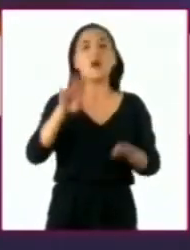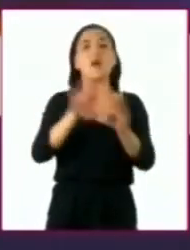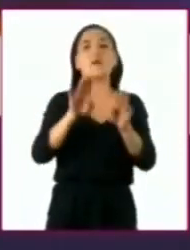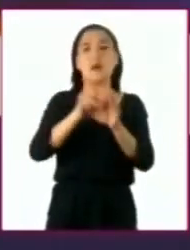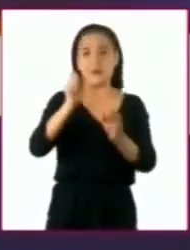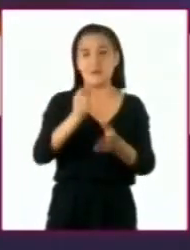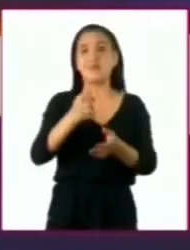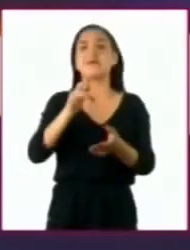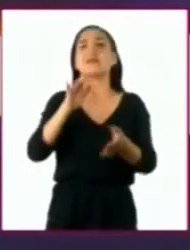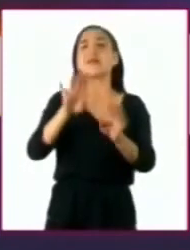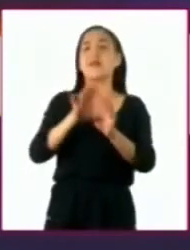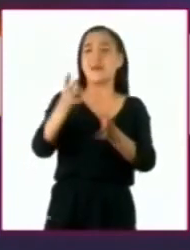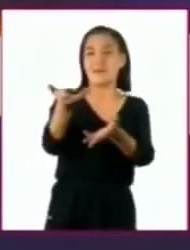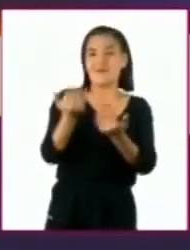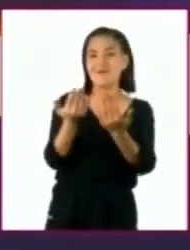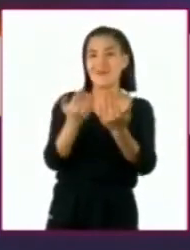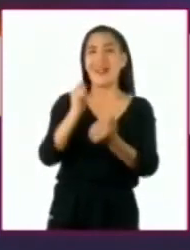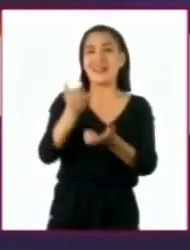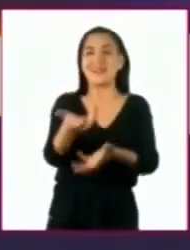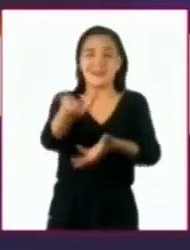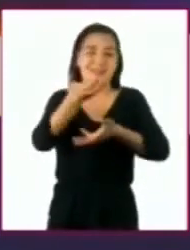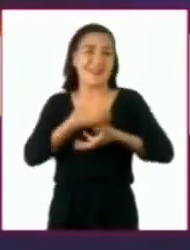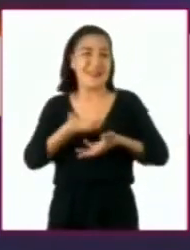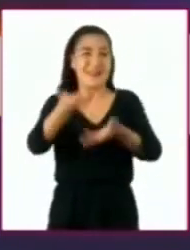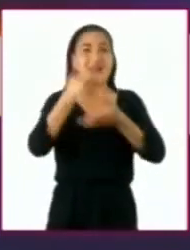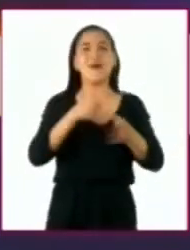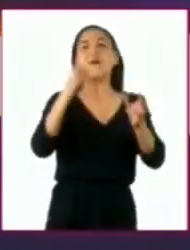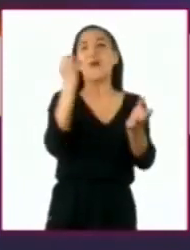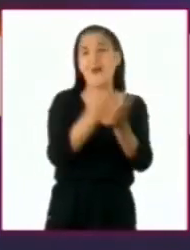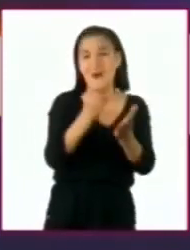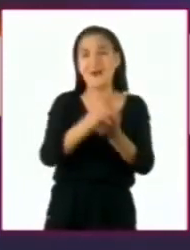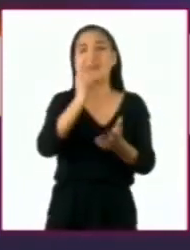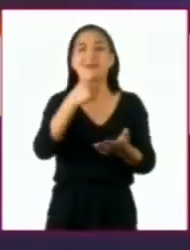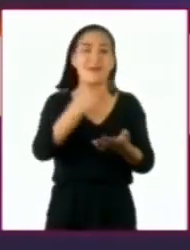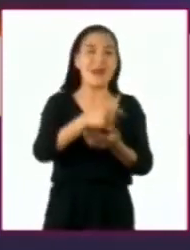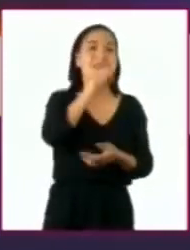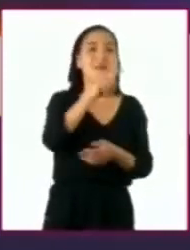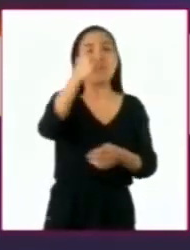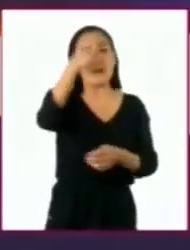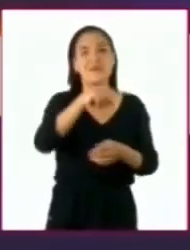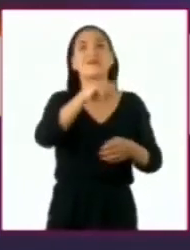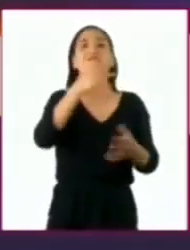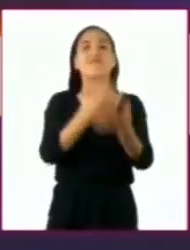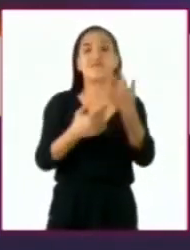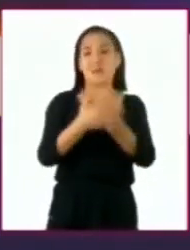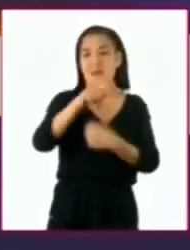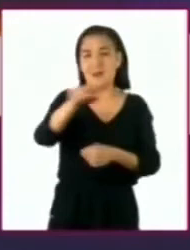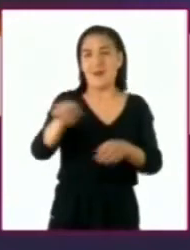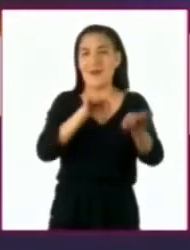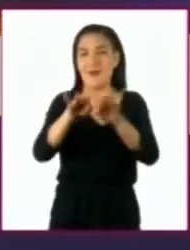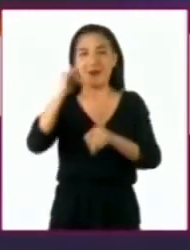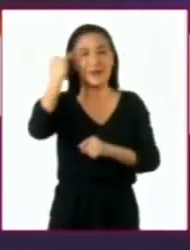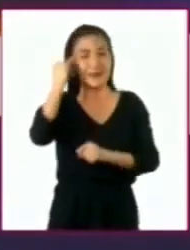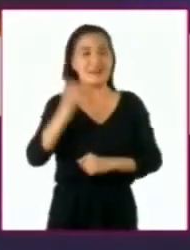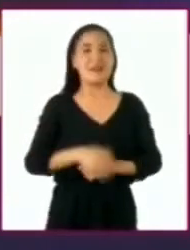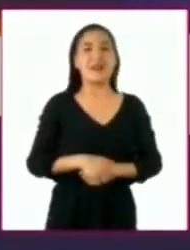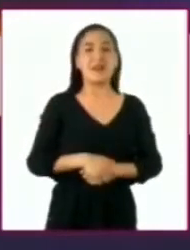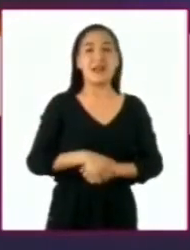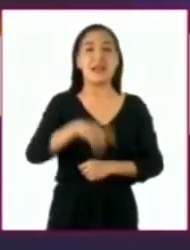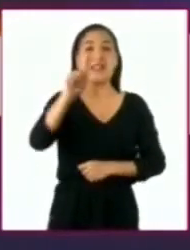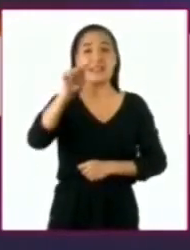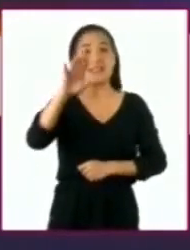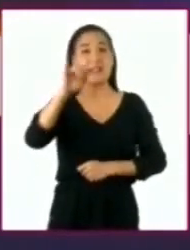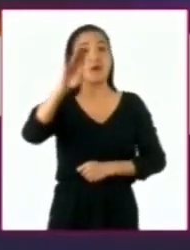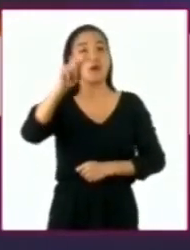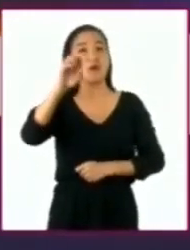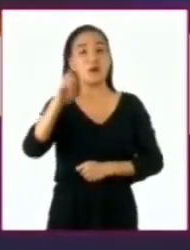tributo, que incluía productos y mano de obra para los indígenas. Queda claro que el tributo tiene su antecedente